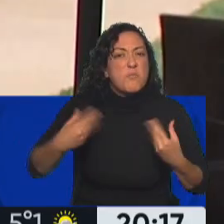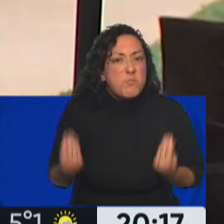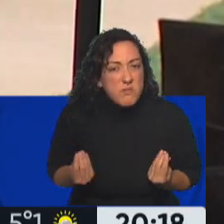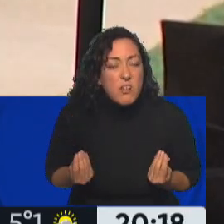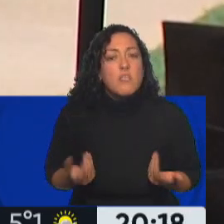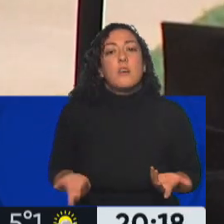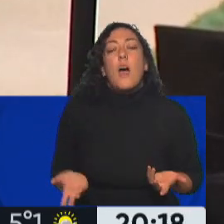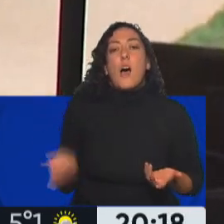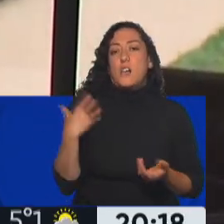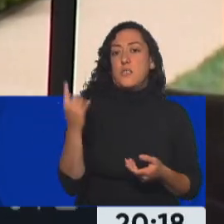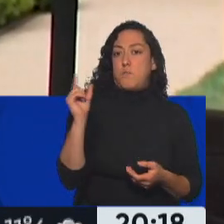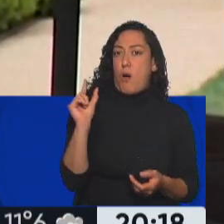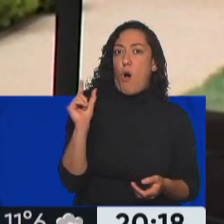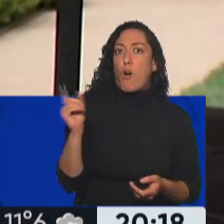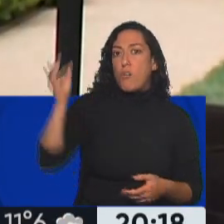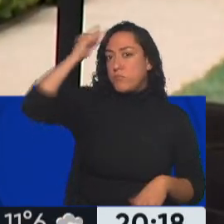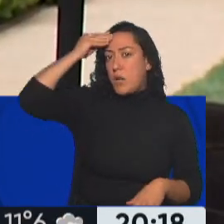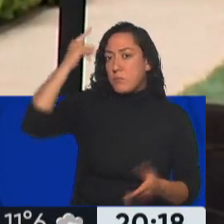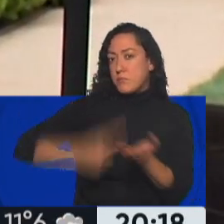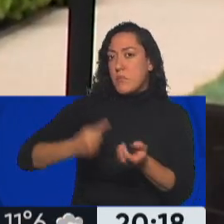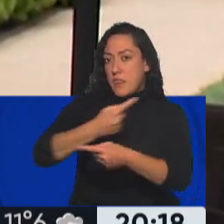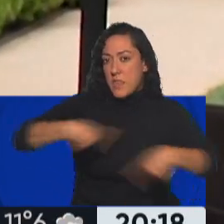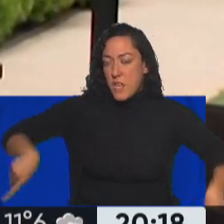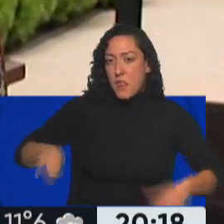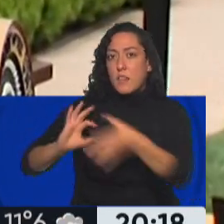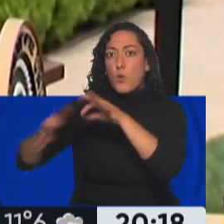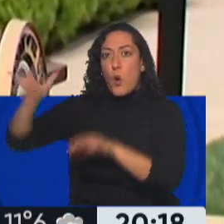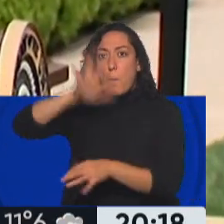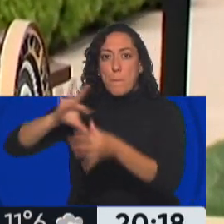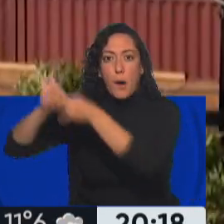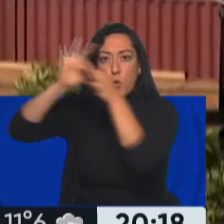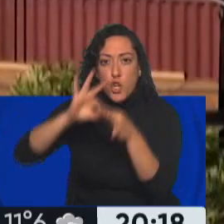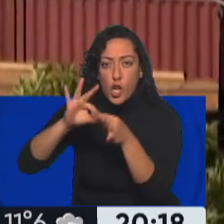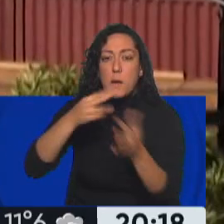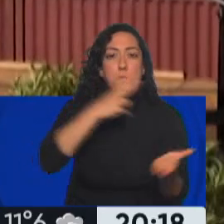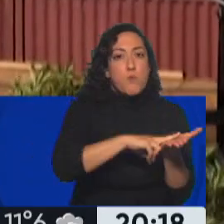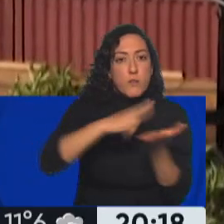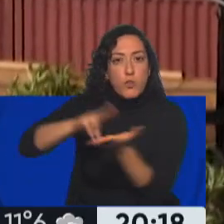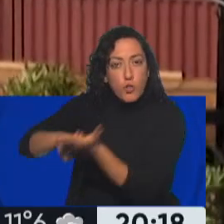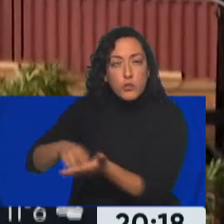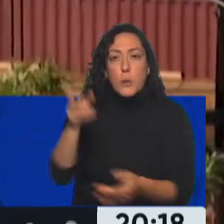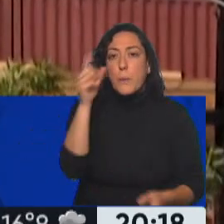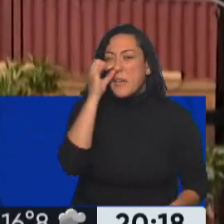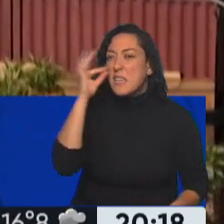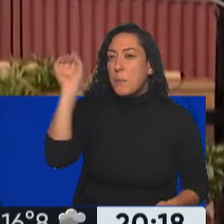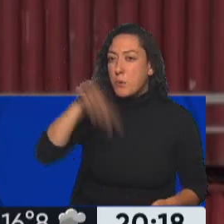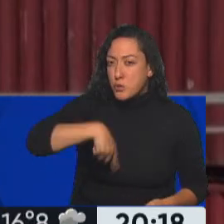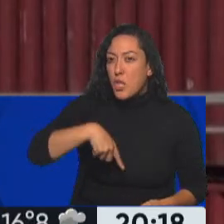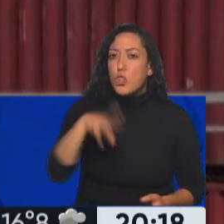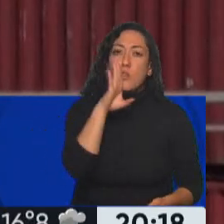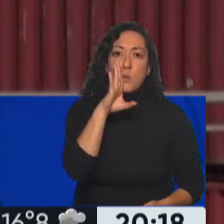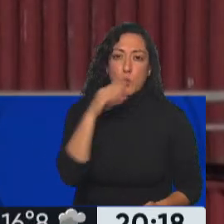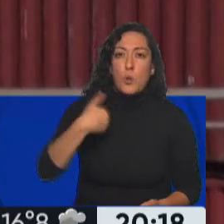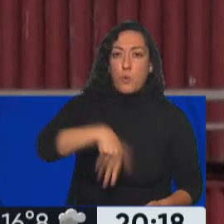Recientes medidas del presidente Donald Trump, la Unión Europea impondrá aranceles del 20% a los Estados